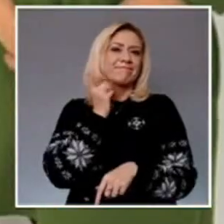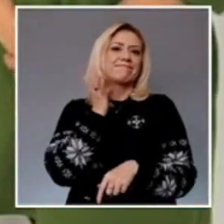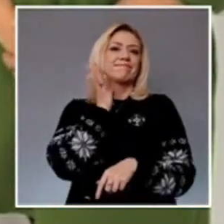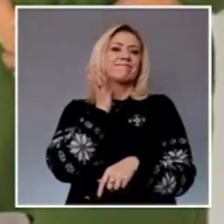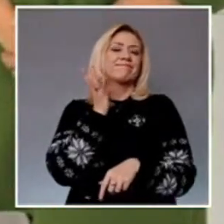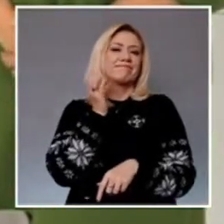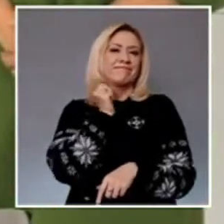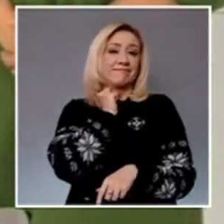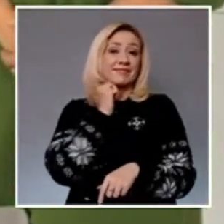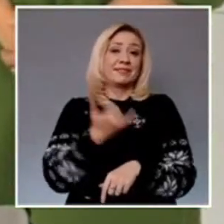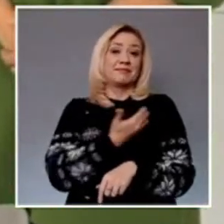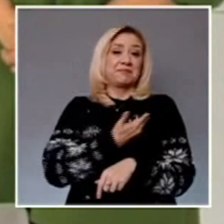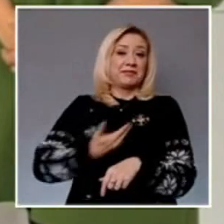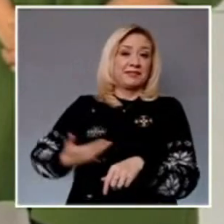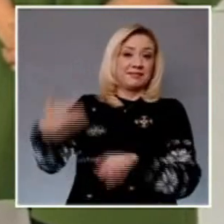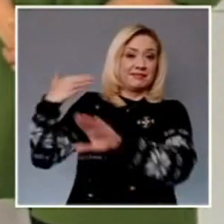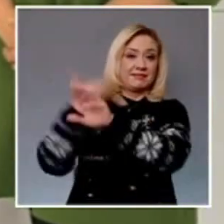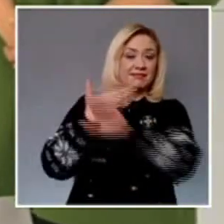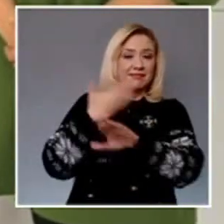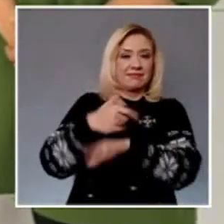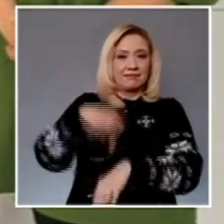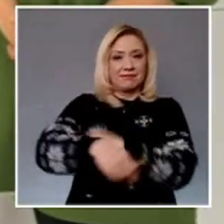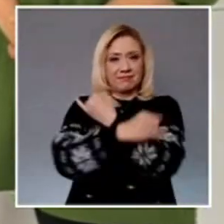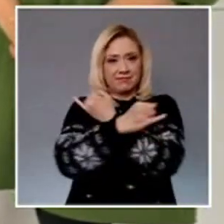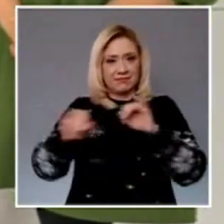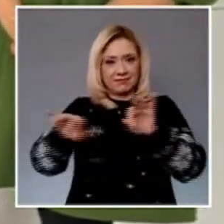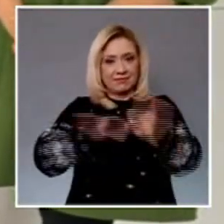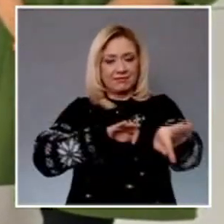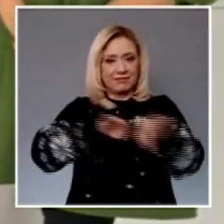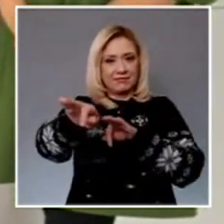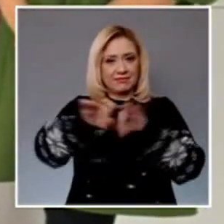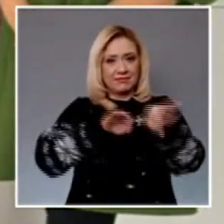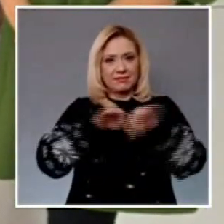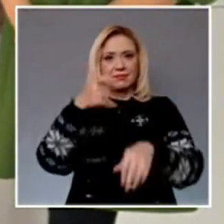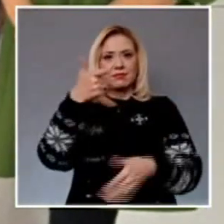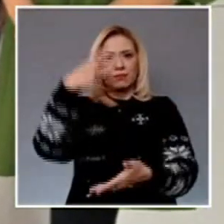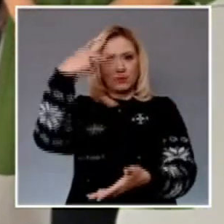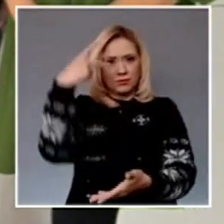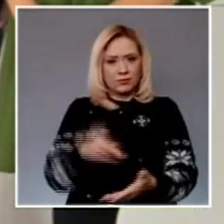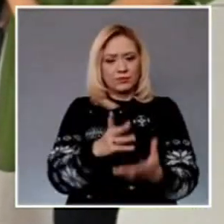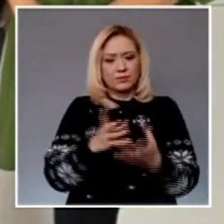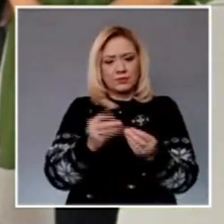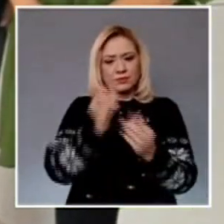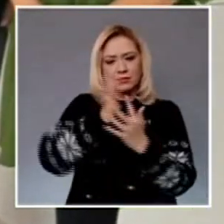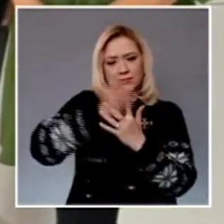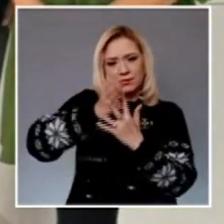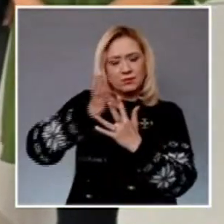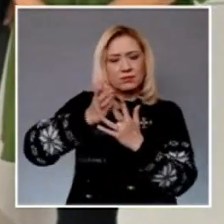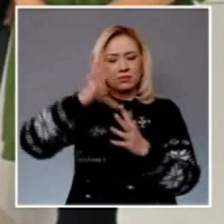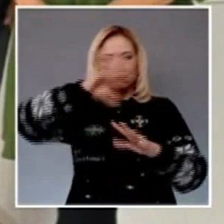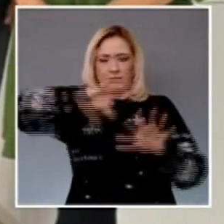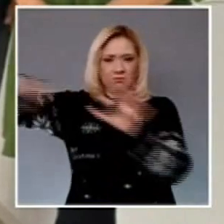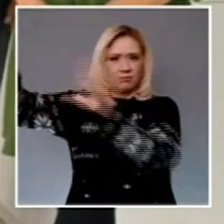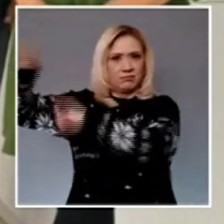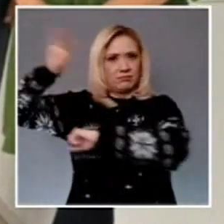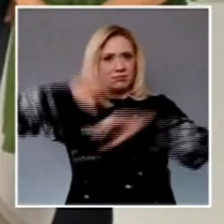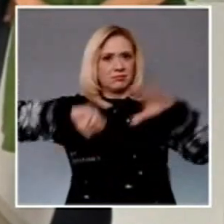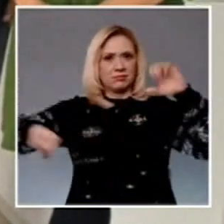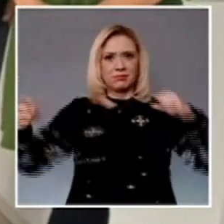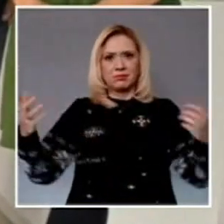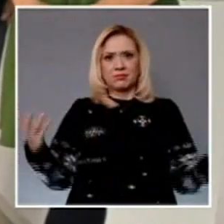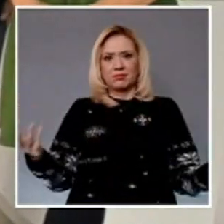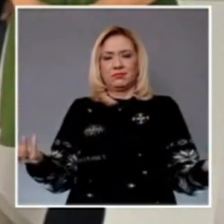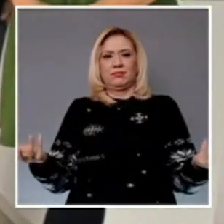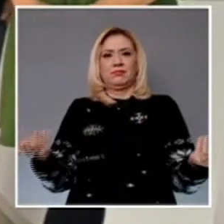ataques a la independencia y a la autonomía financiera con las iniciativas que proponen que los impartidores de justicia sean designados a través del